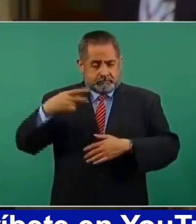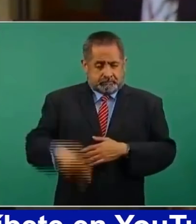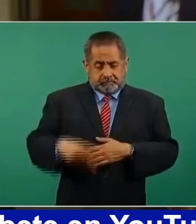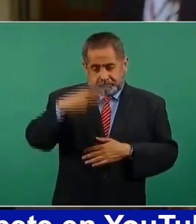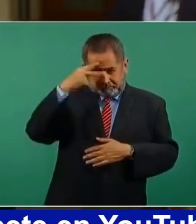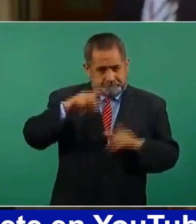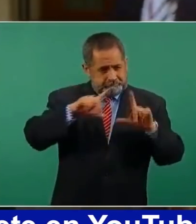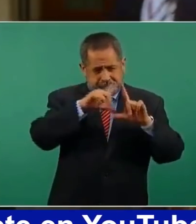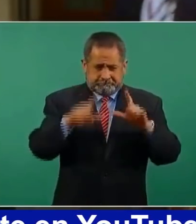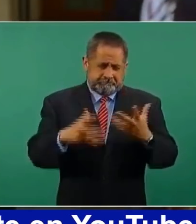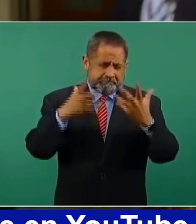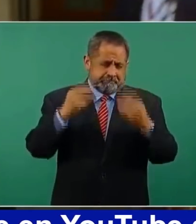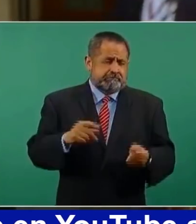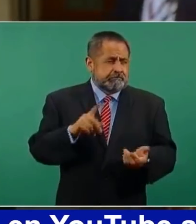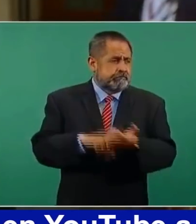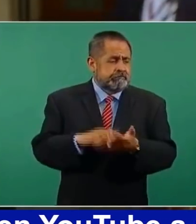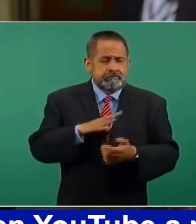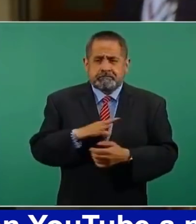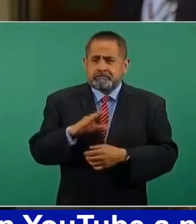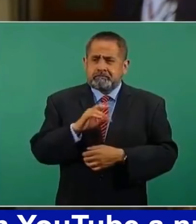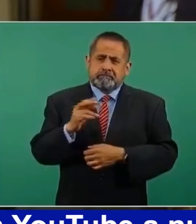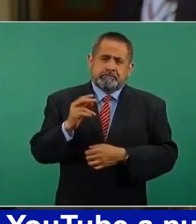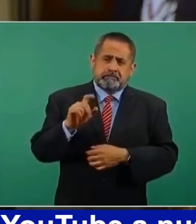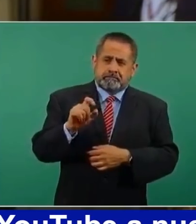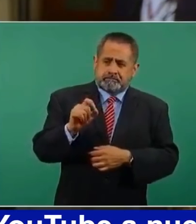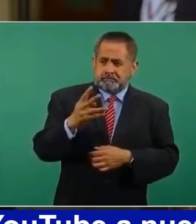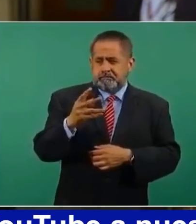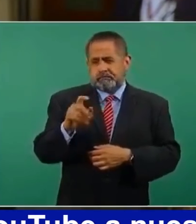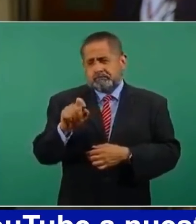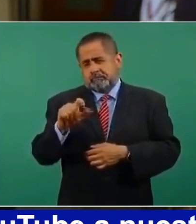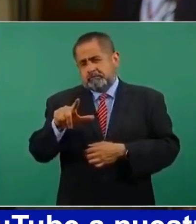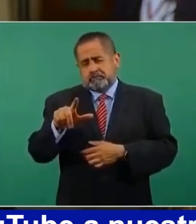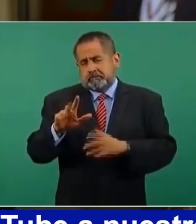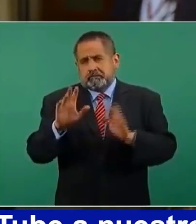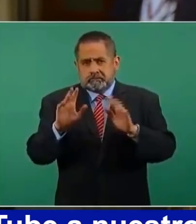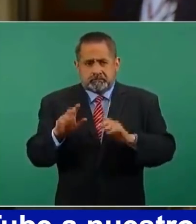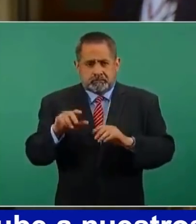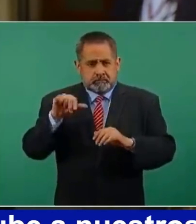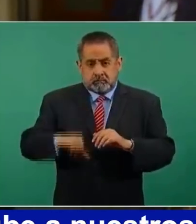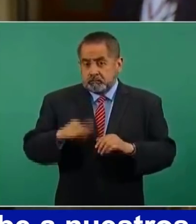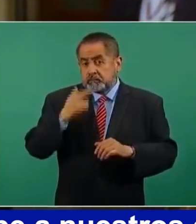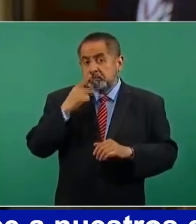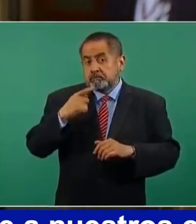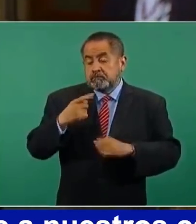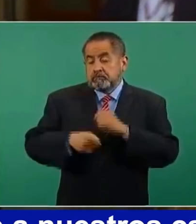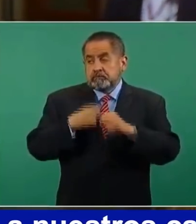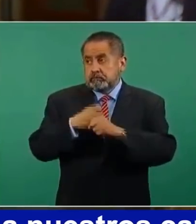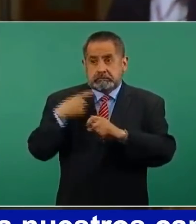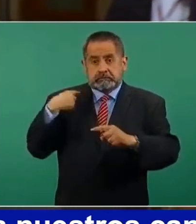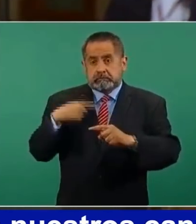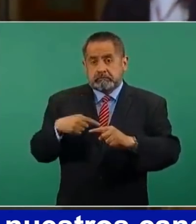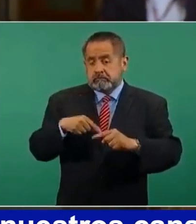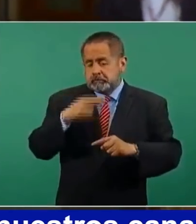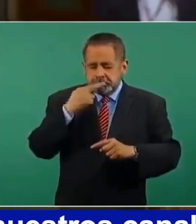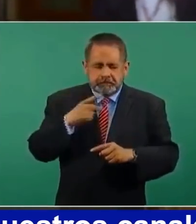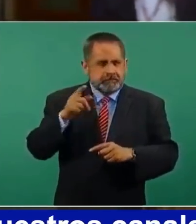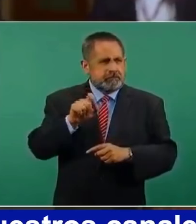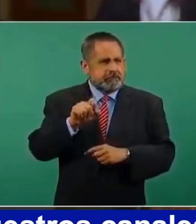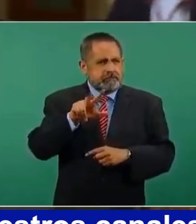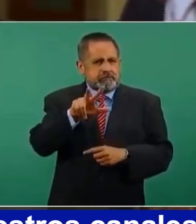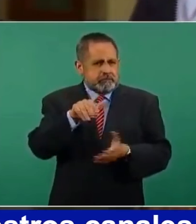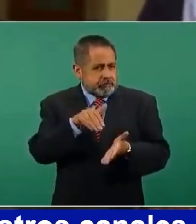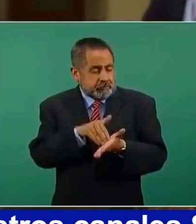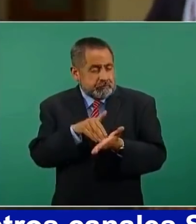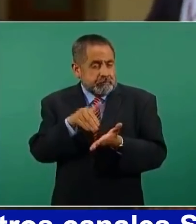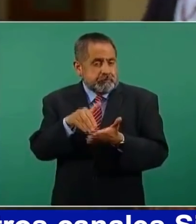produce 24, 27, hoy será de hecho el mejor año en las últimas décadas, 28